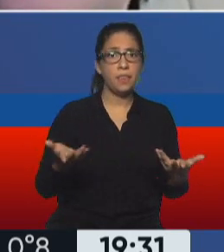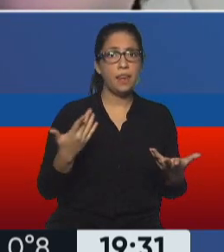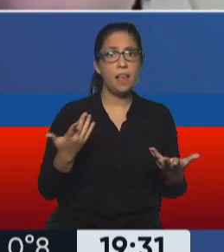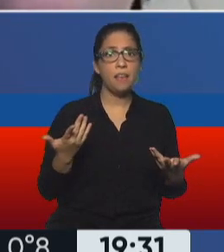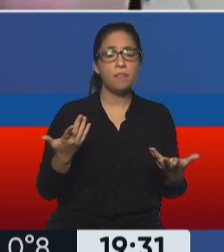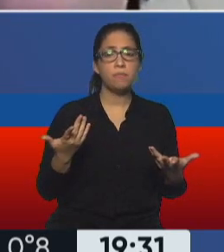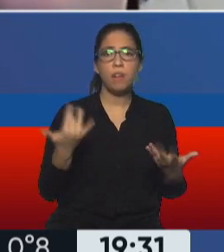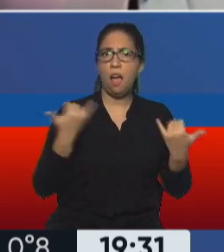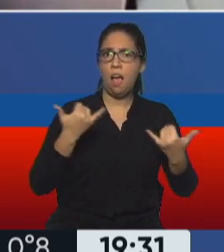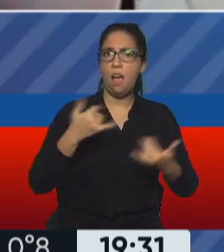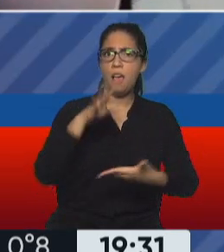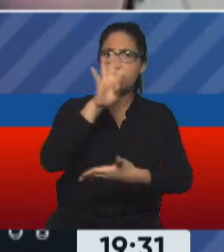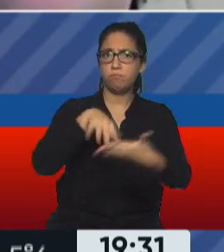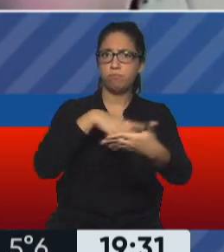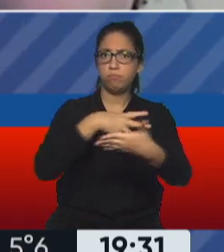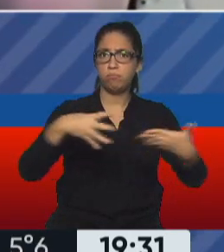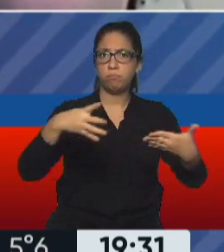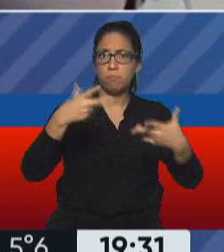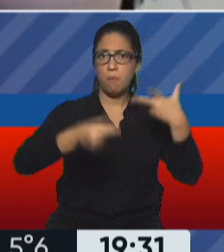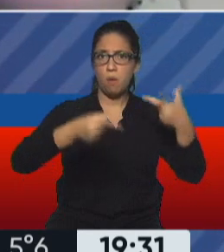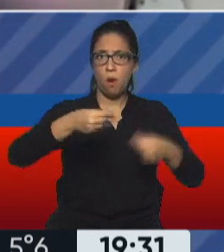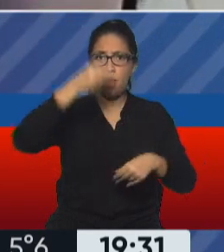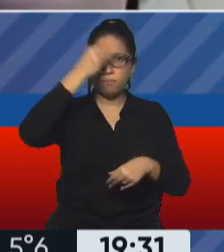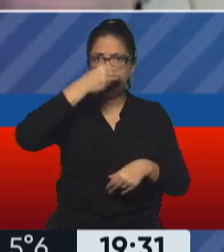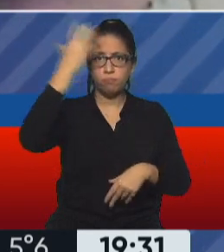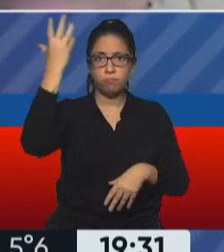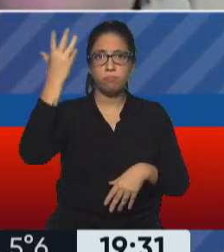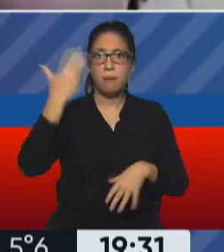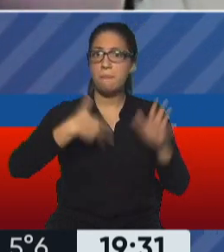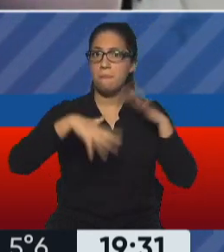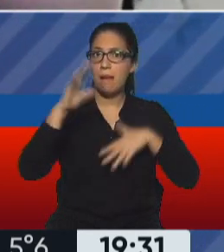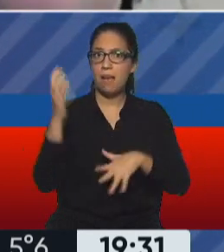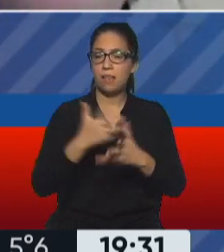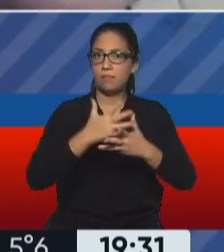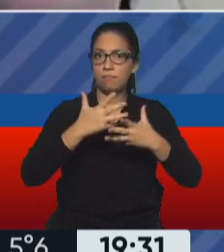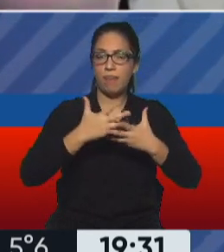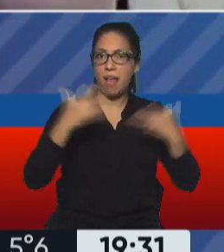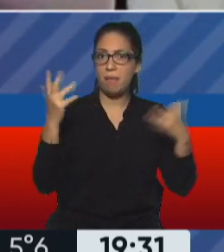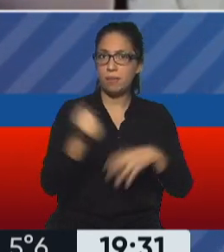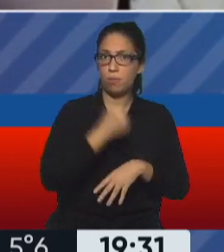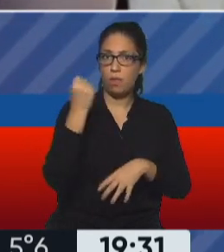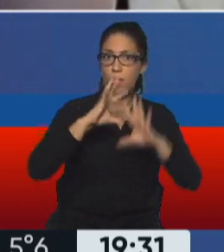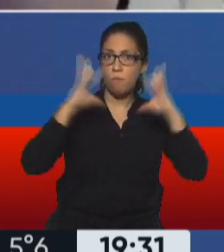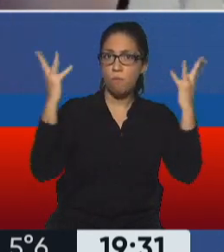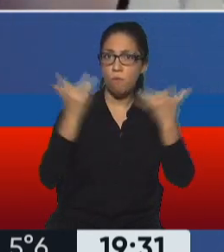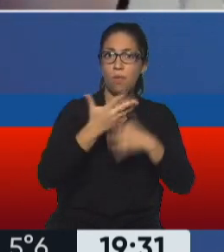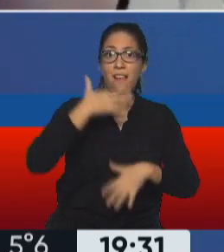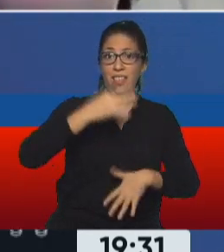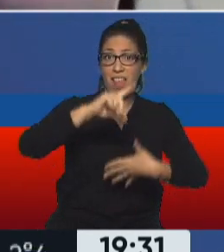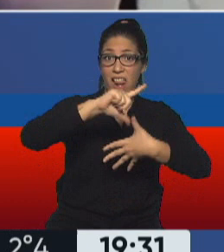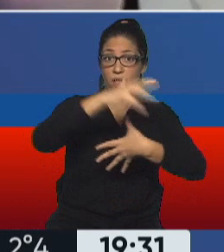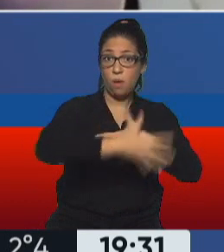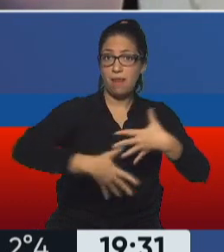disponemos del calendario oficial de vacunación, uno de los más importantes del mundo, uno de los mejores del mundo y sin lugar a dudas el mejor de